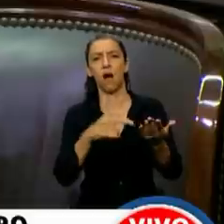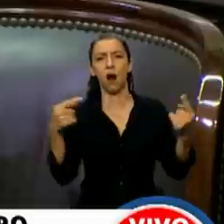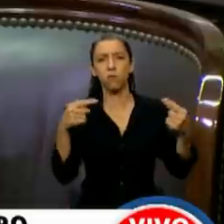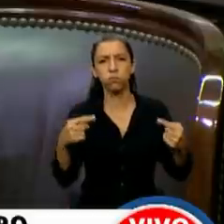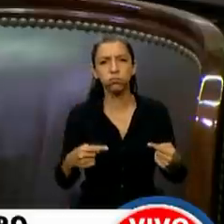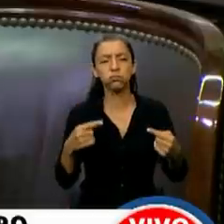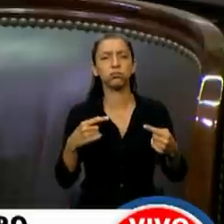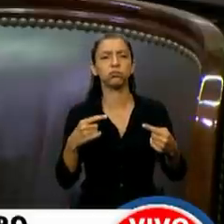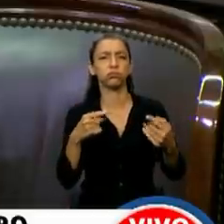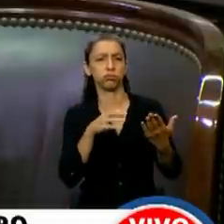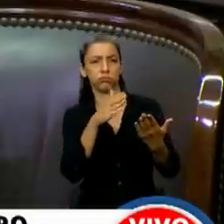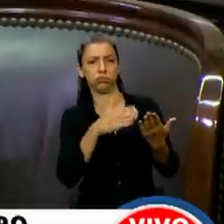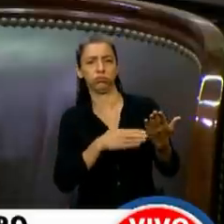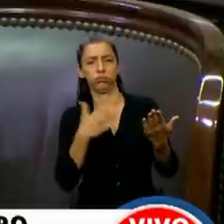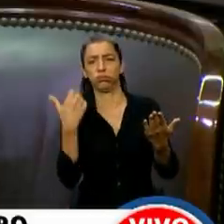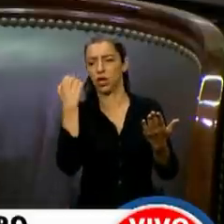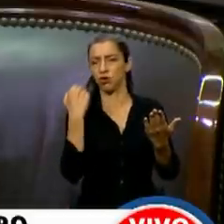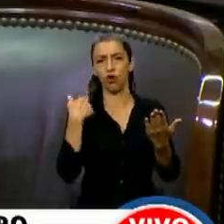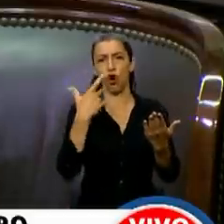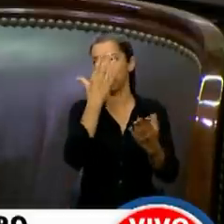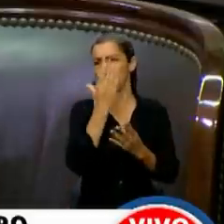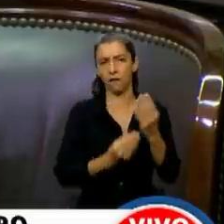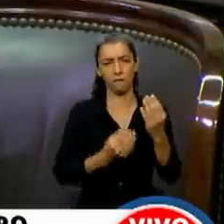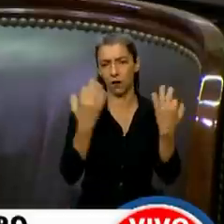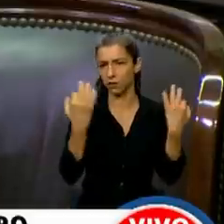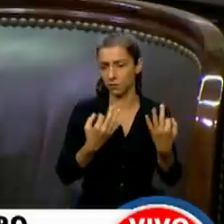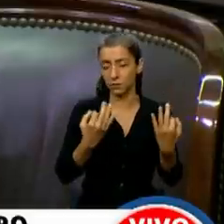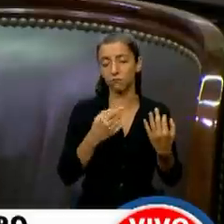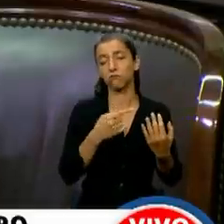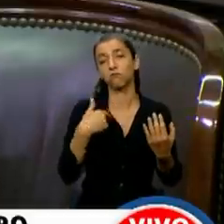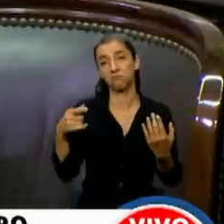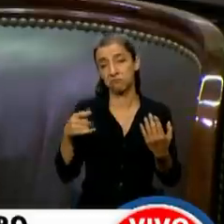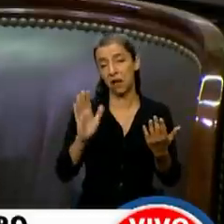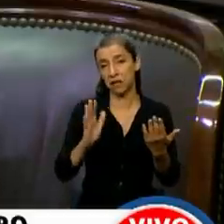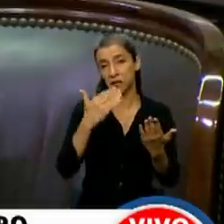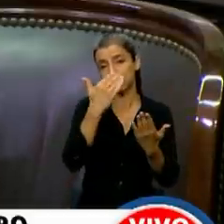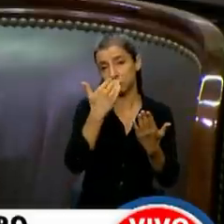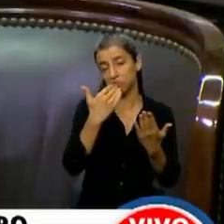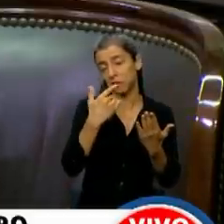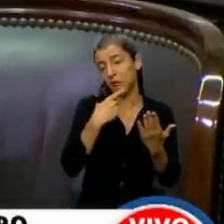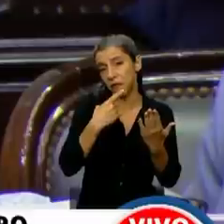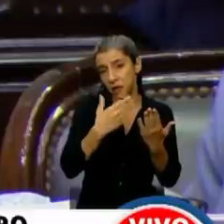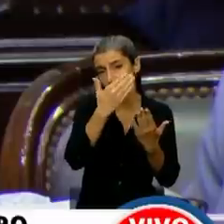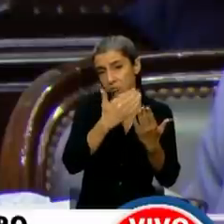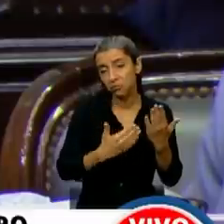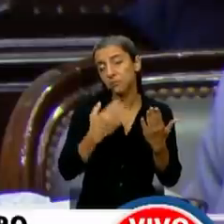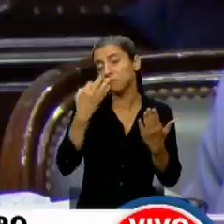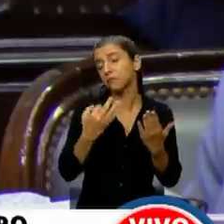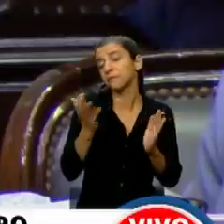como algo macroeconómicamente fallado en realidad deriva de una visión